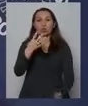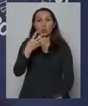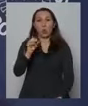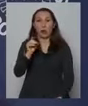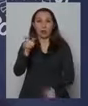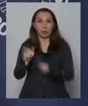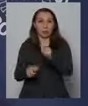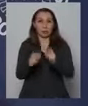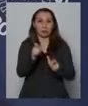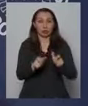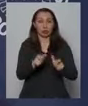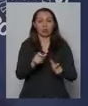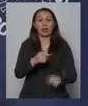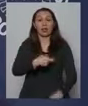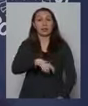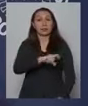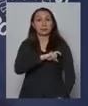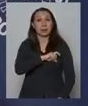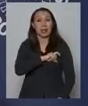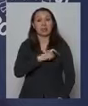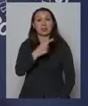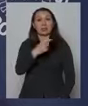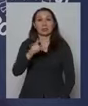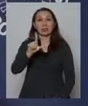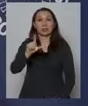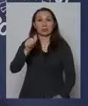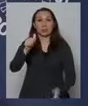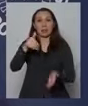609.240 casos. España,